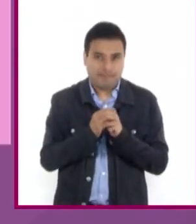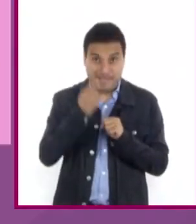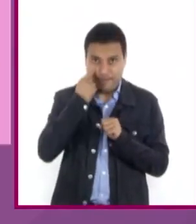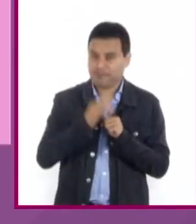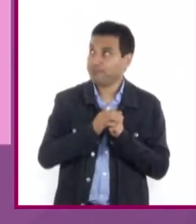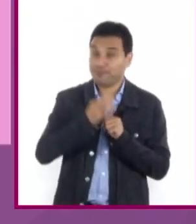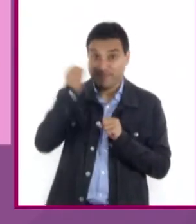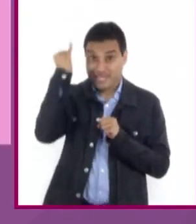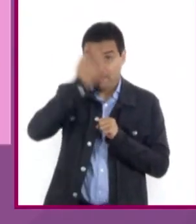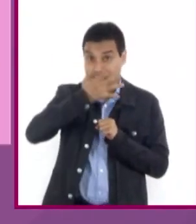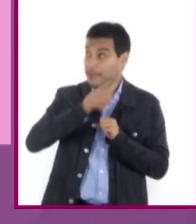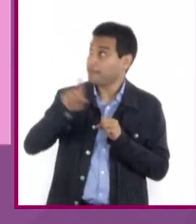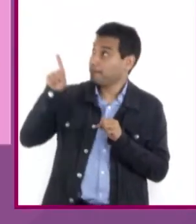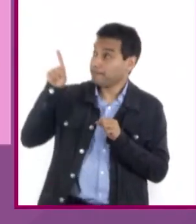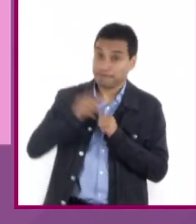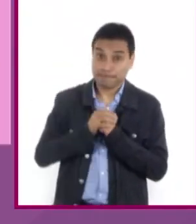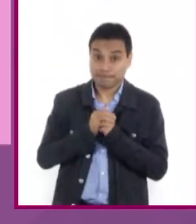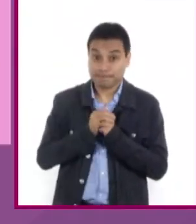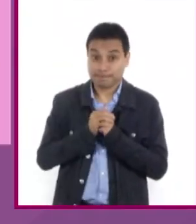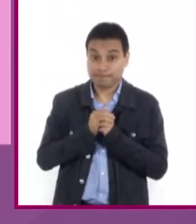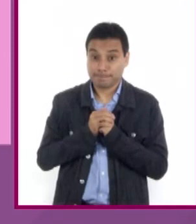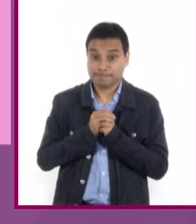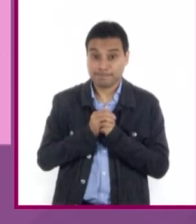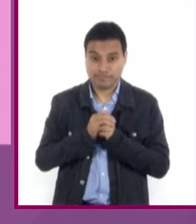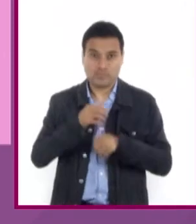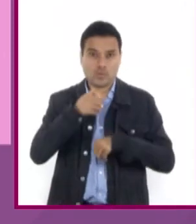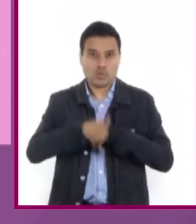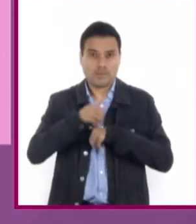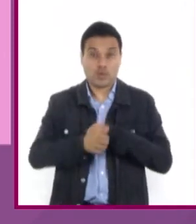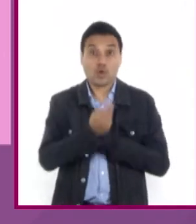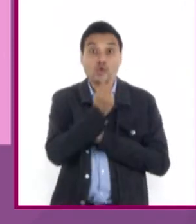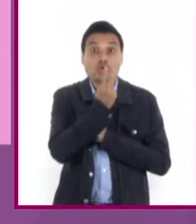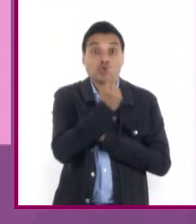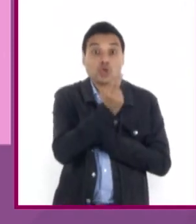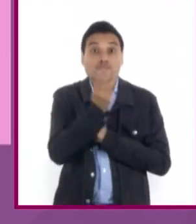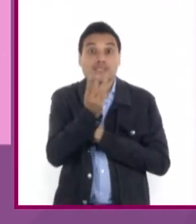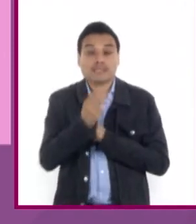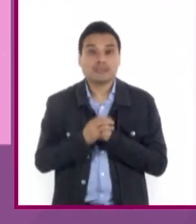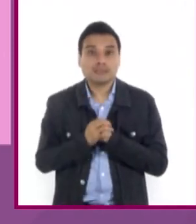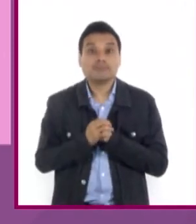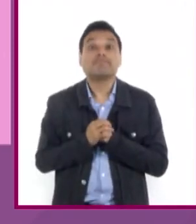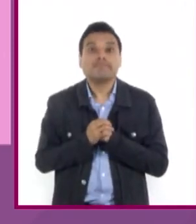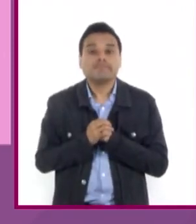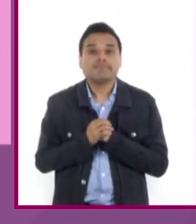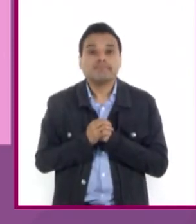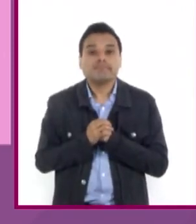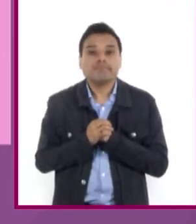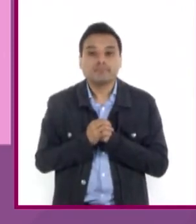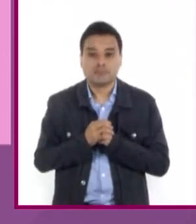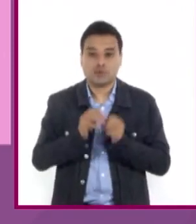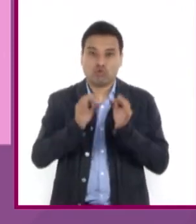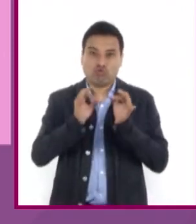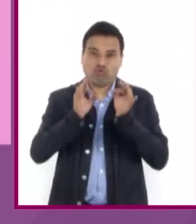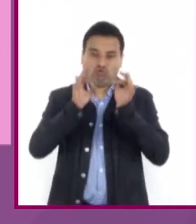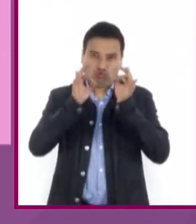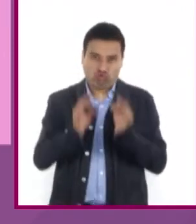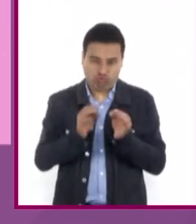esta imagen, las figuras 2 y 3 son reproducción a escala de la figura